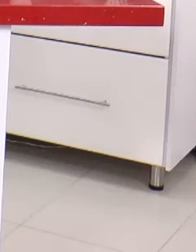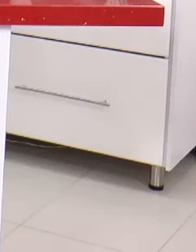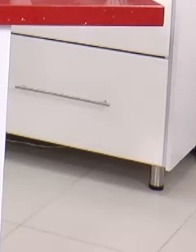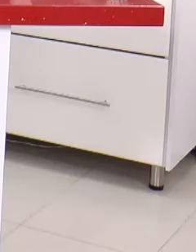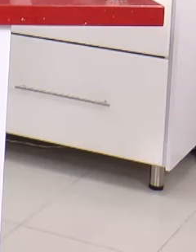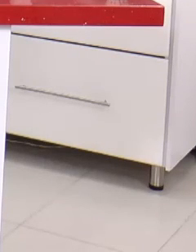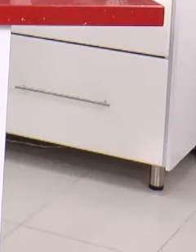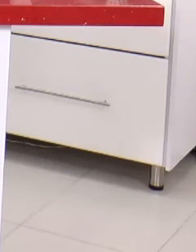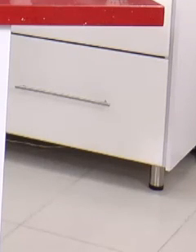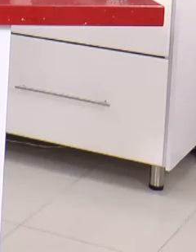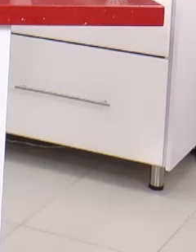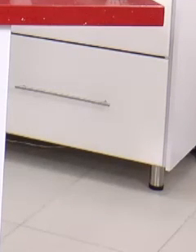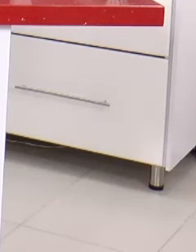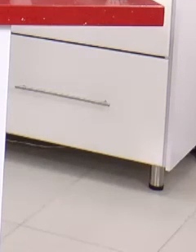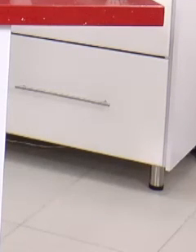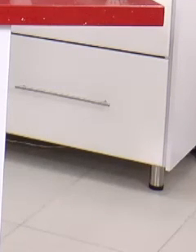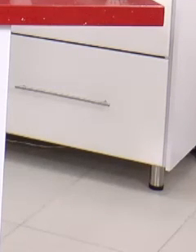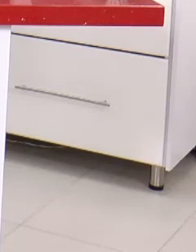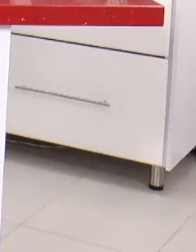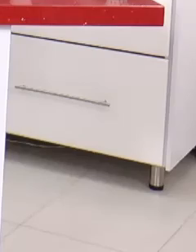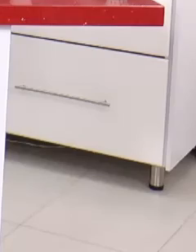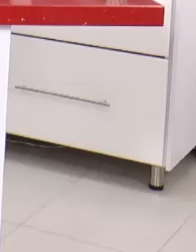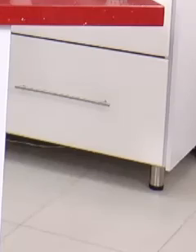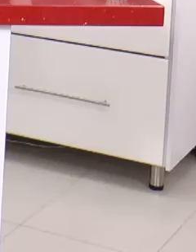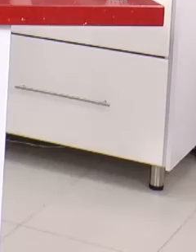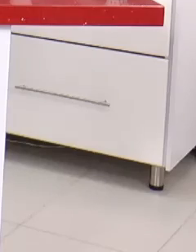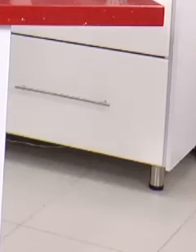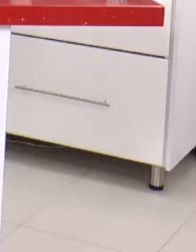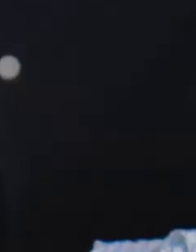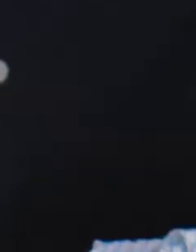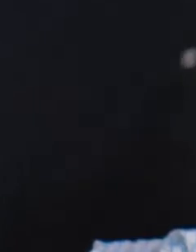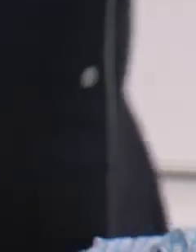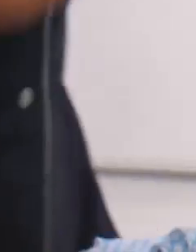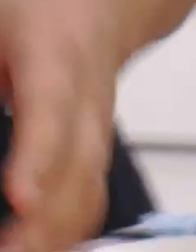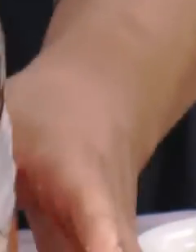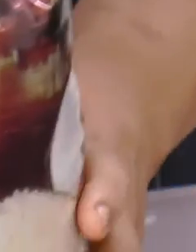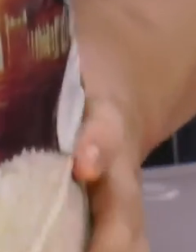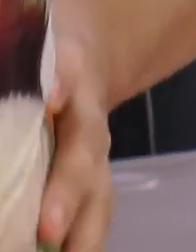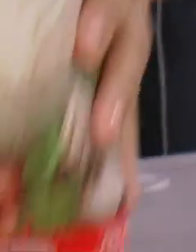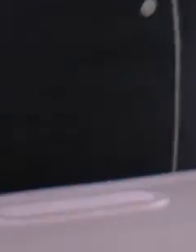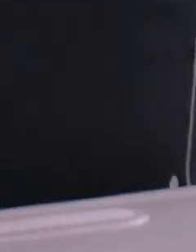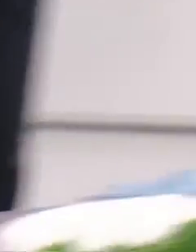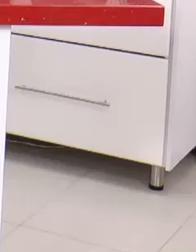pronto cocinando en las casas y nuestras recetas con arroz, el sexto el sol. Vamos a ponerlo por acá.